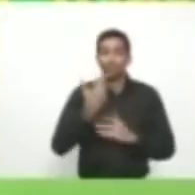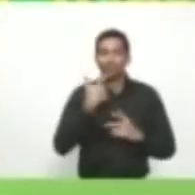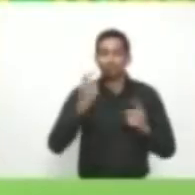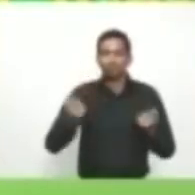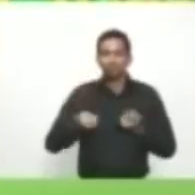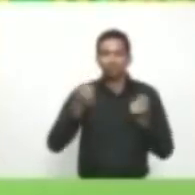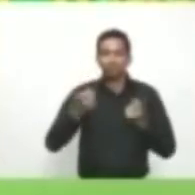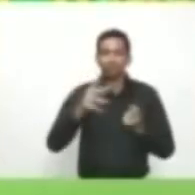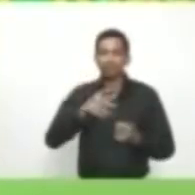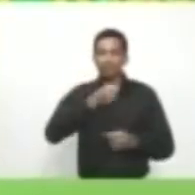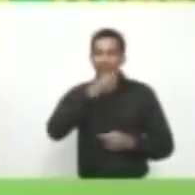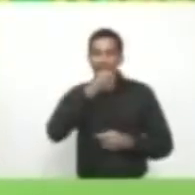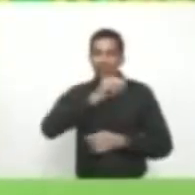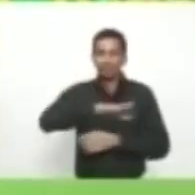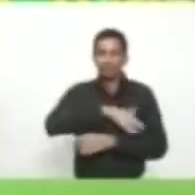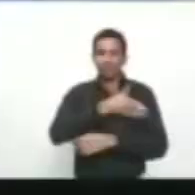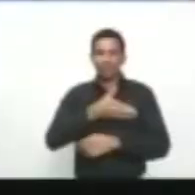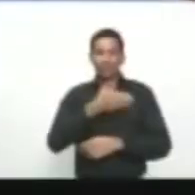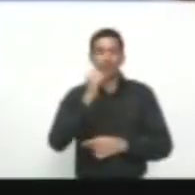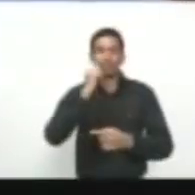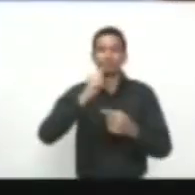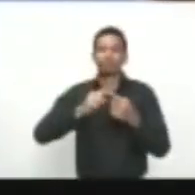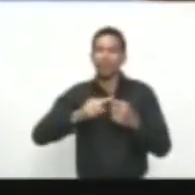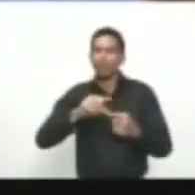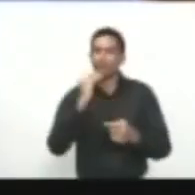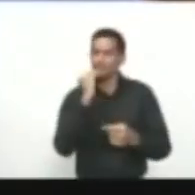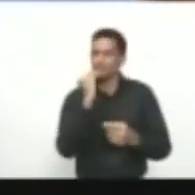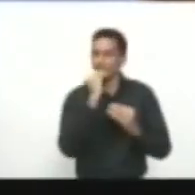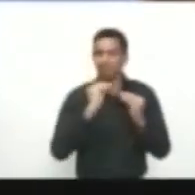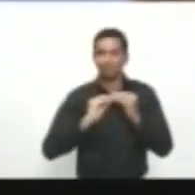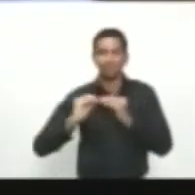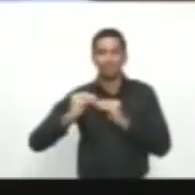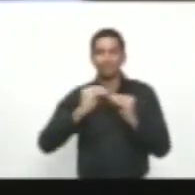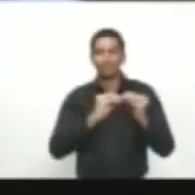del cantautor Boris García. Me